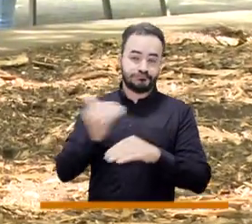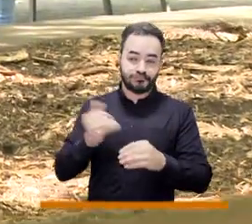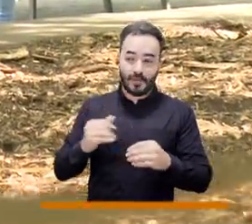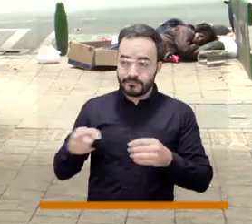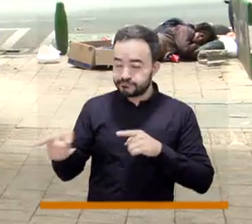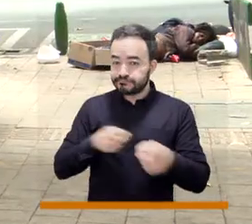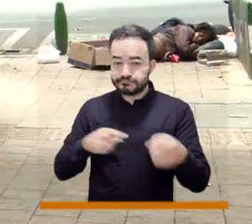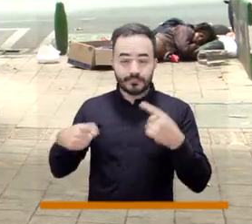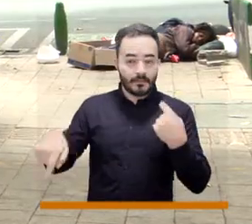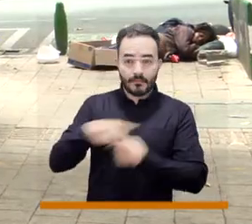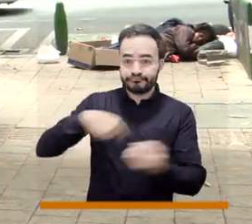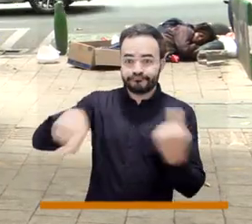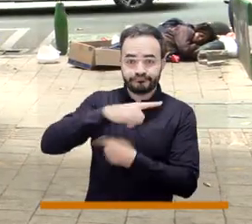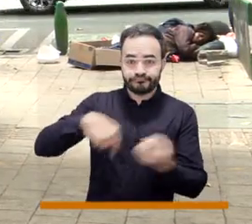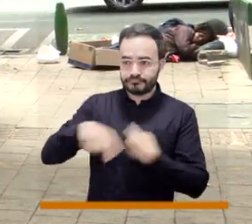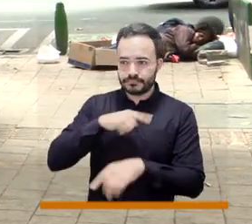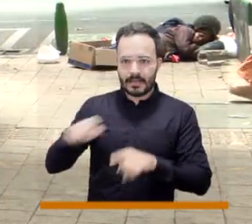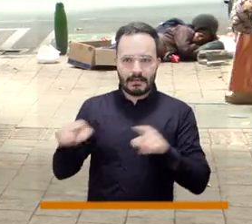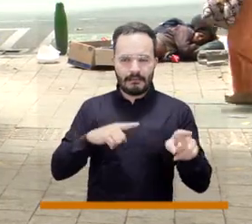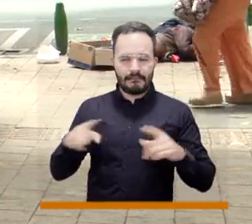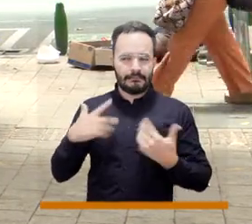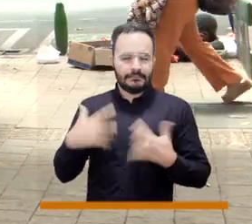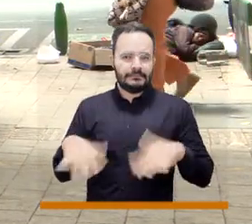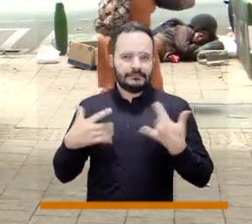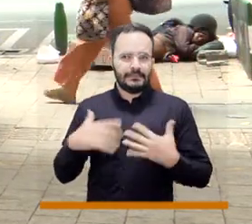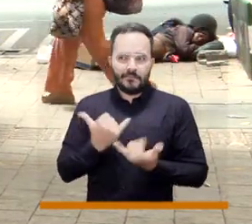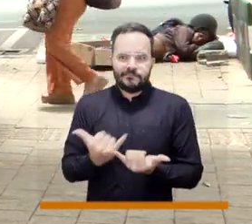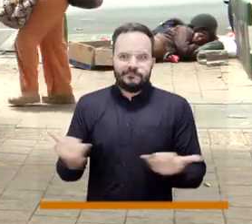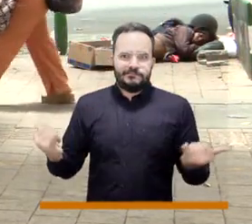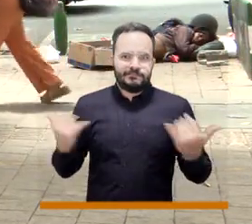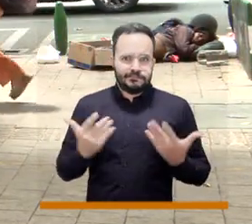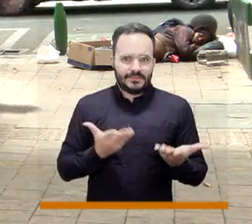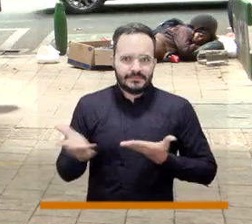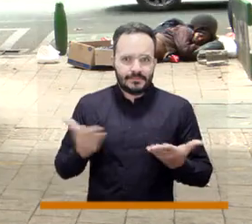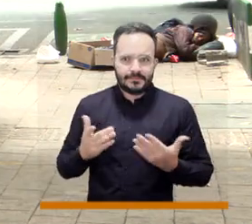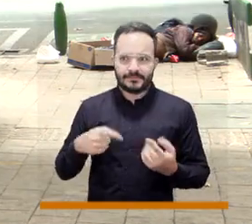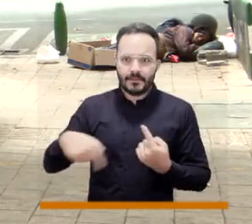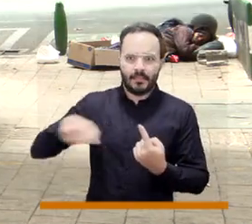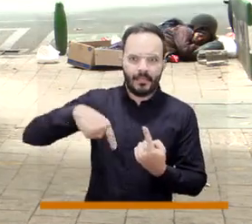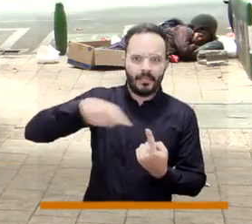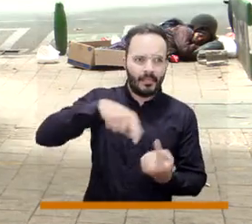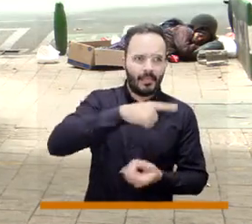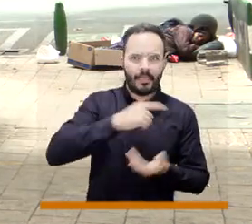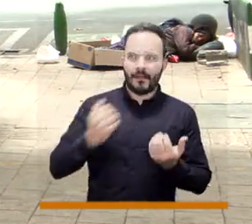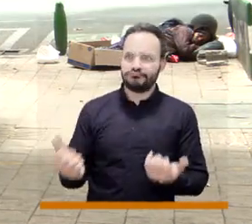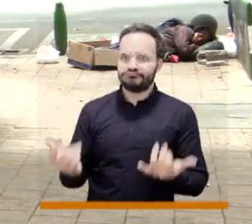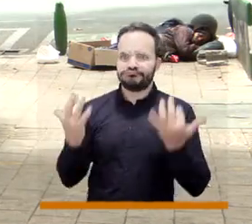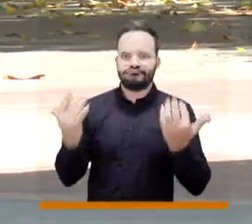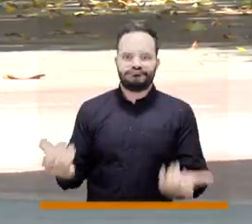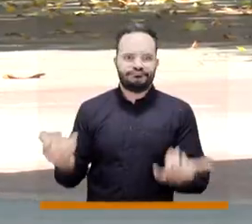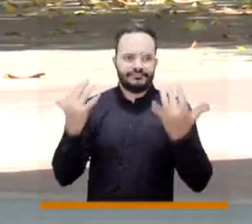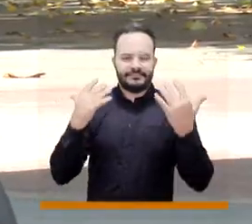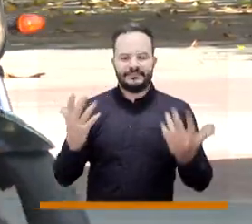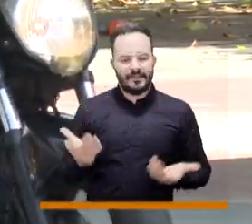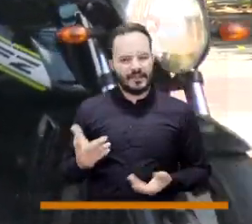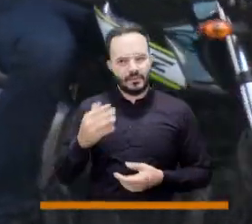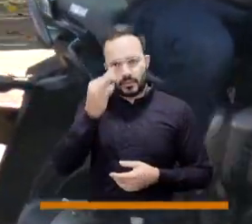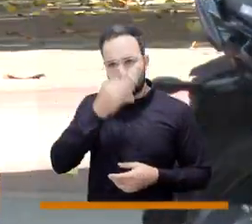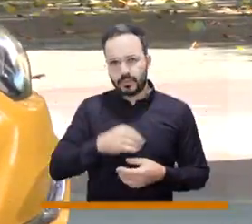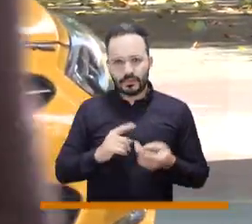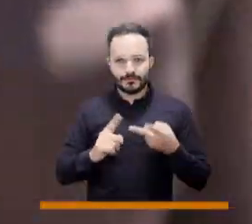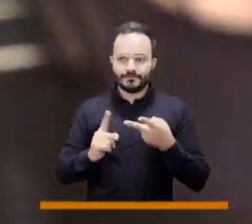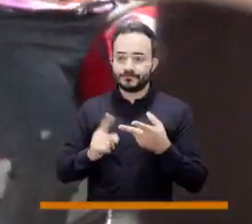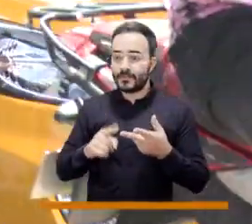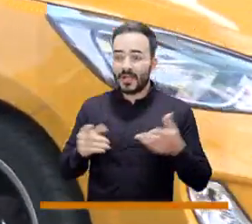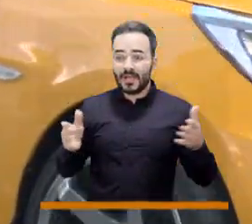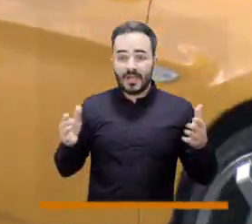pues una presencia mayor del parque automotor, lo que incrementa el material suspendido. Las cuencas de las quebradas